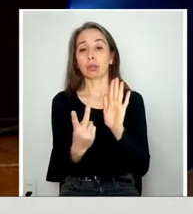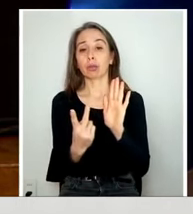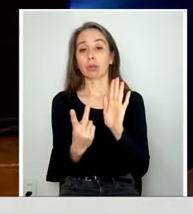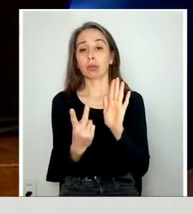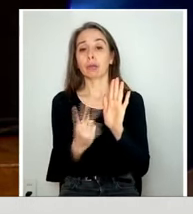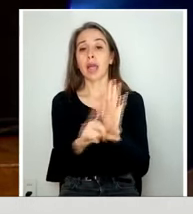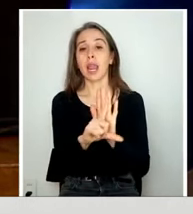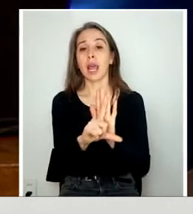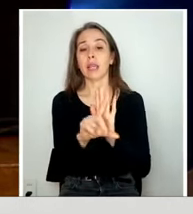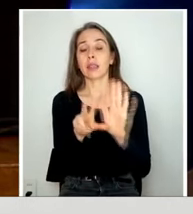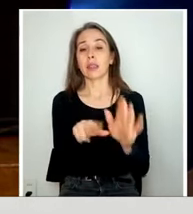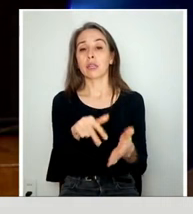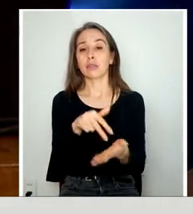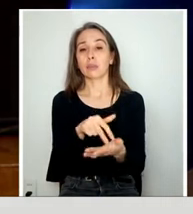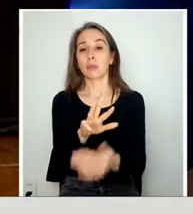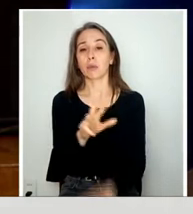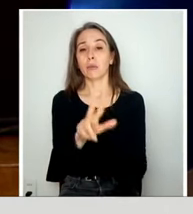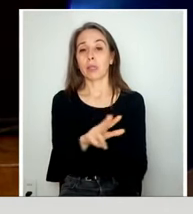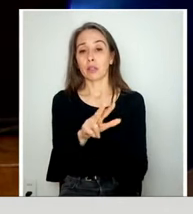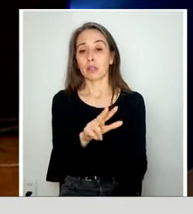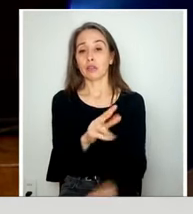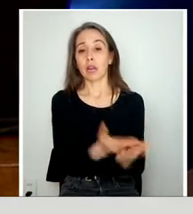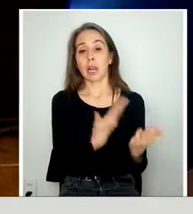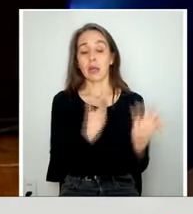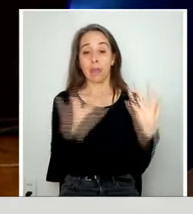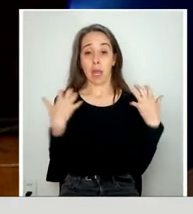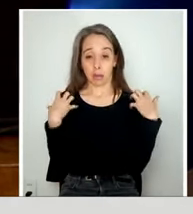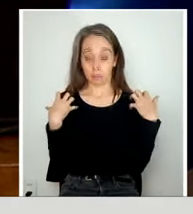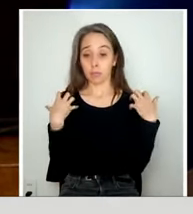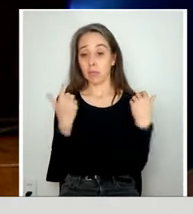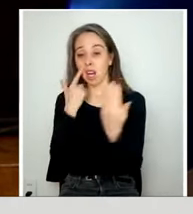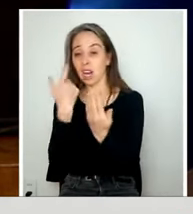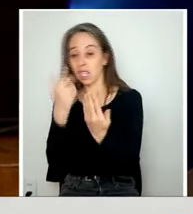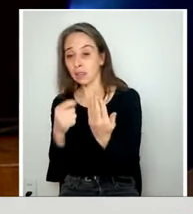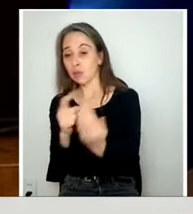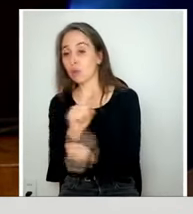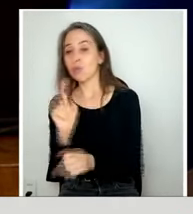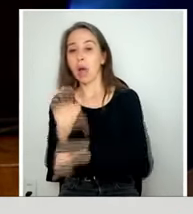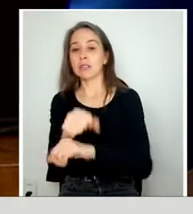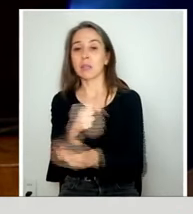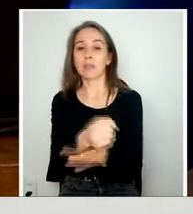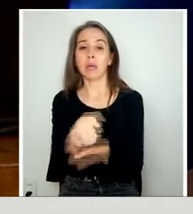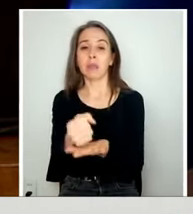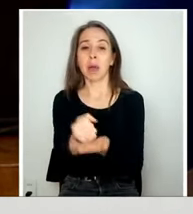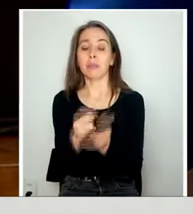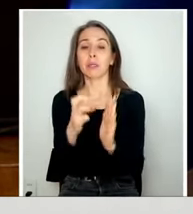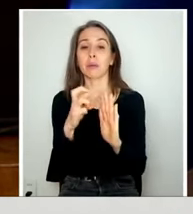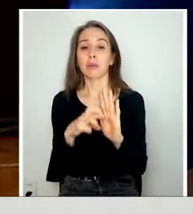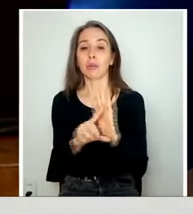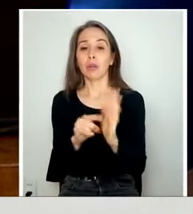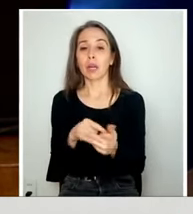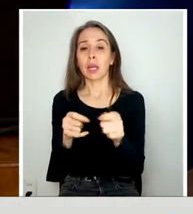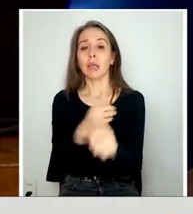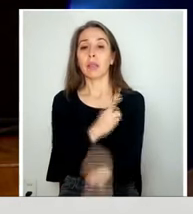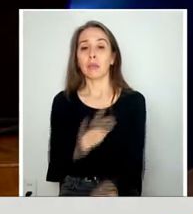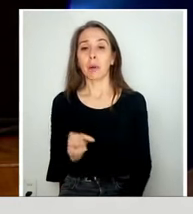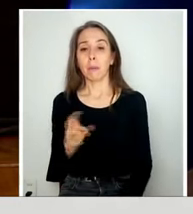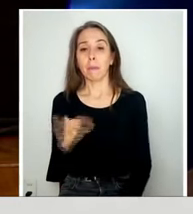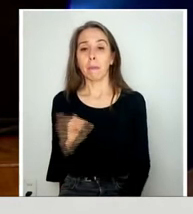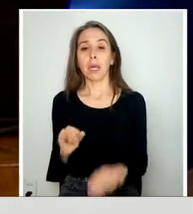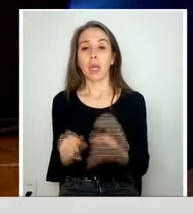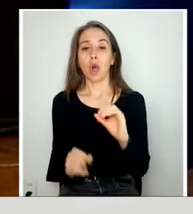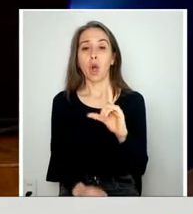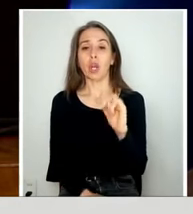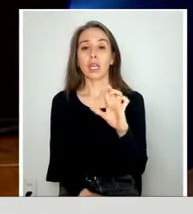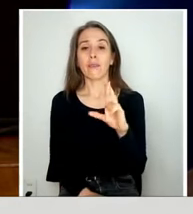ley número 18,00918 no se ha declarar inadmisible la moción de las diputadas hacia las Pérez Doña Johana y Olivera y